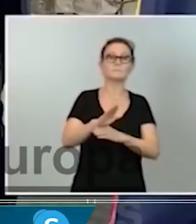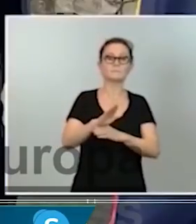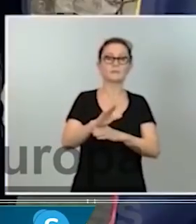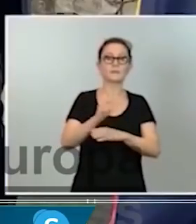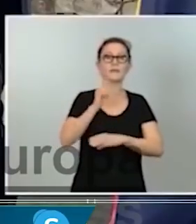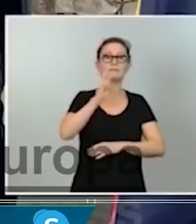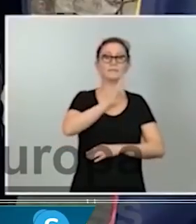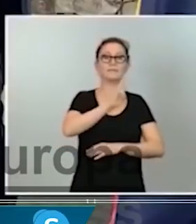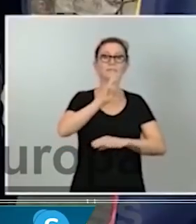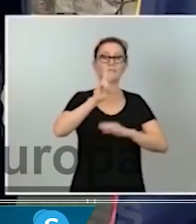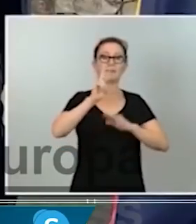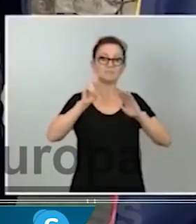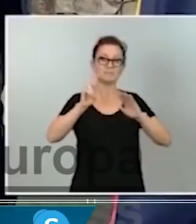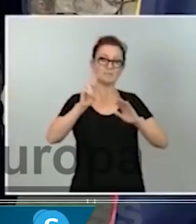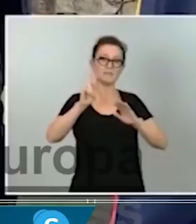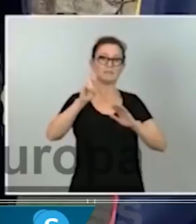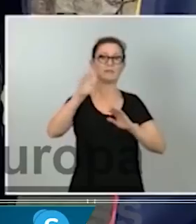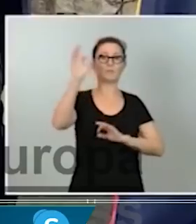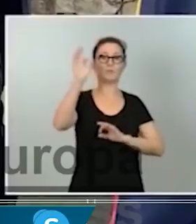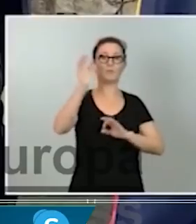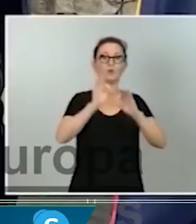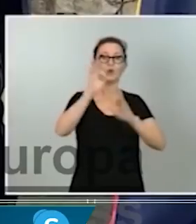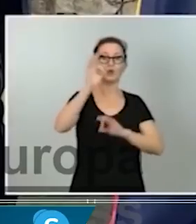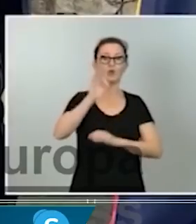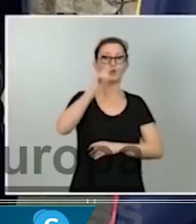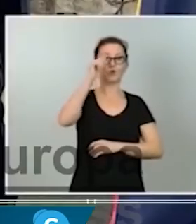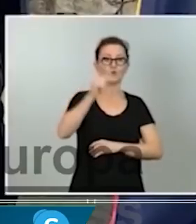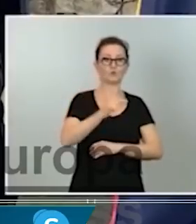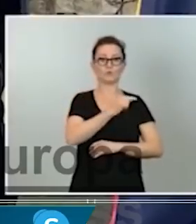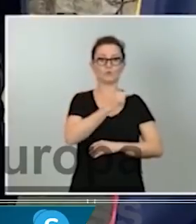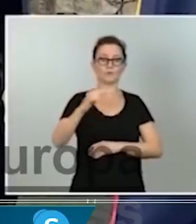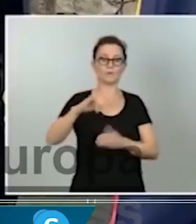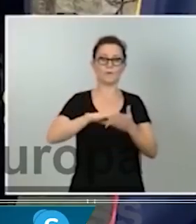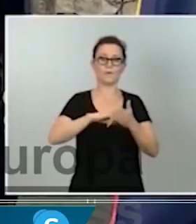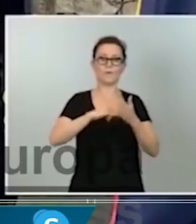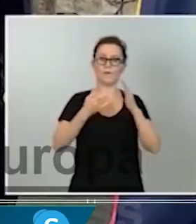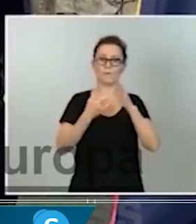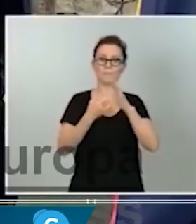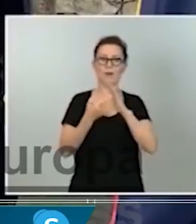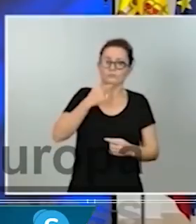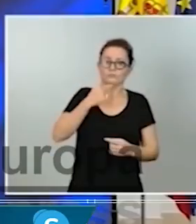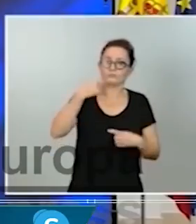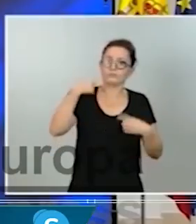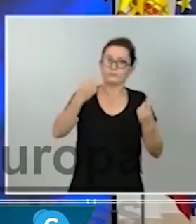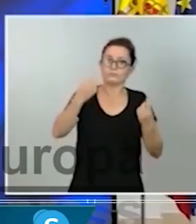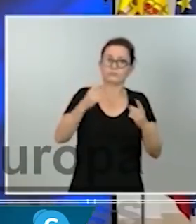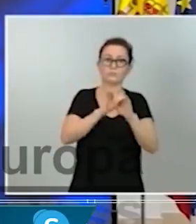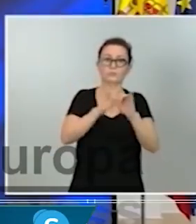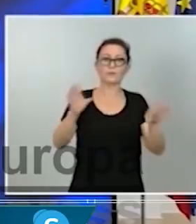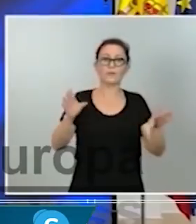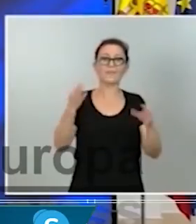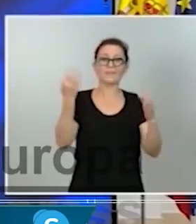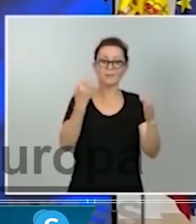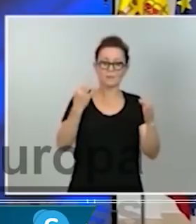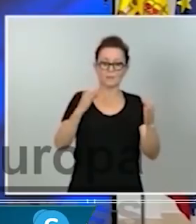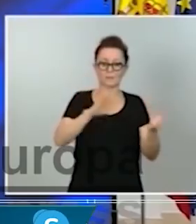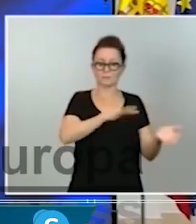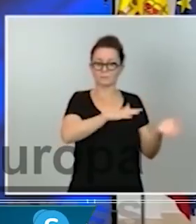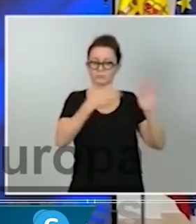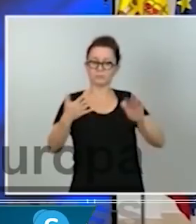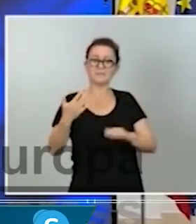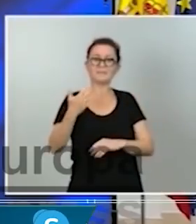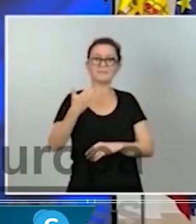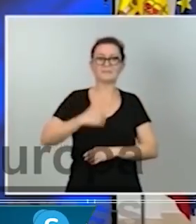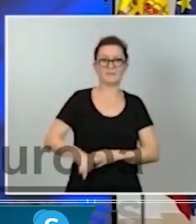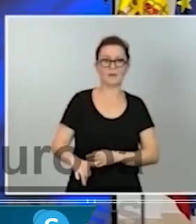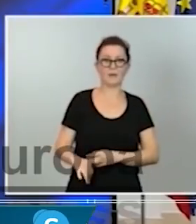reducir y mucho menos concuerda esa idea megalomanía de que va a aumentar el crecimiento potencial en un dos